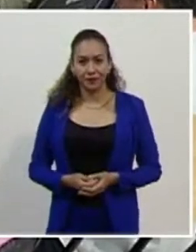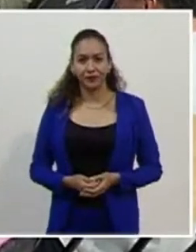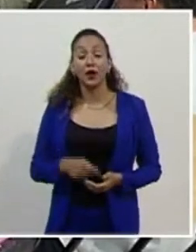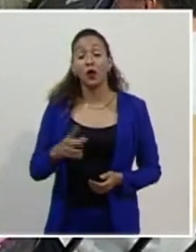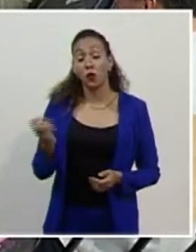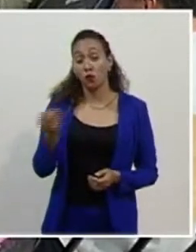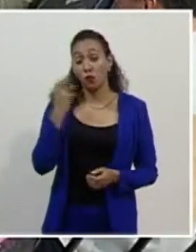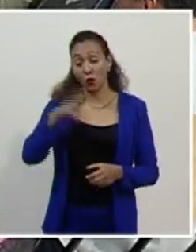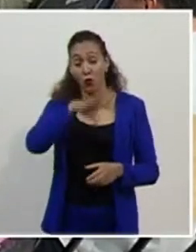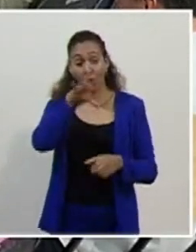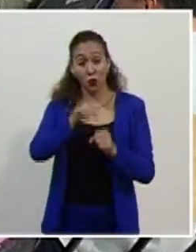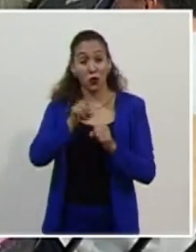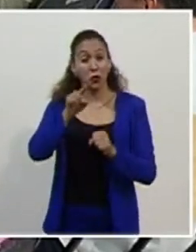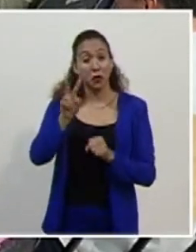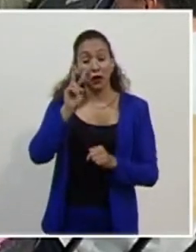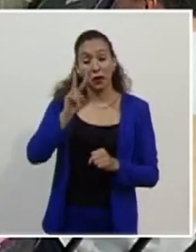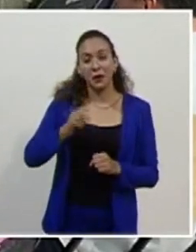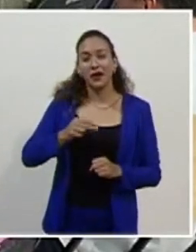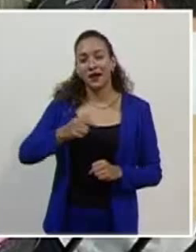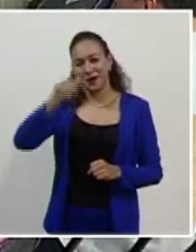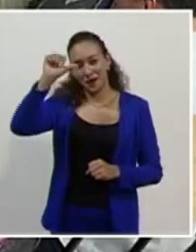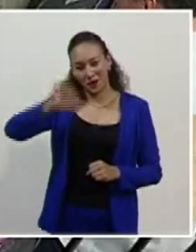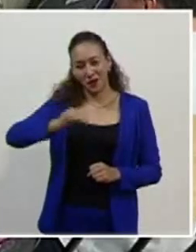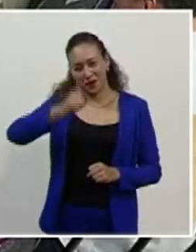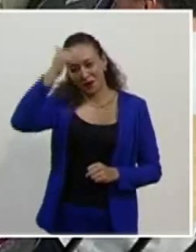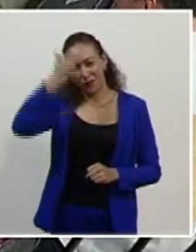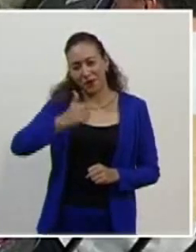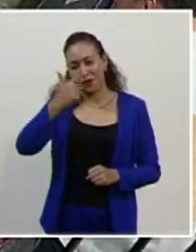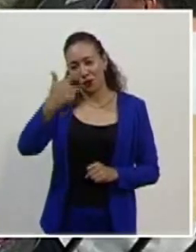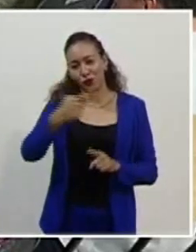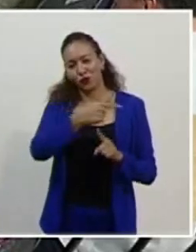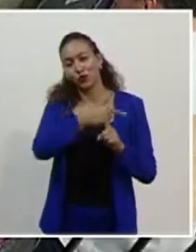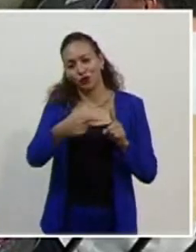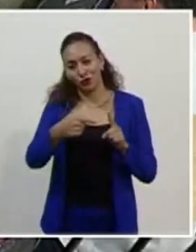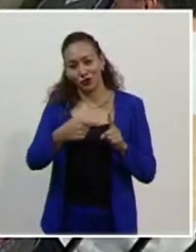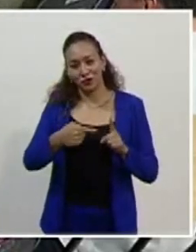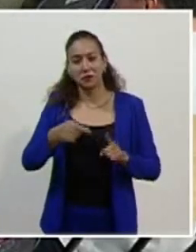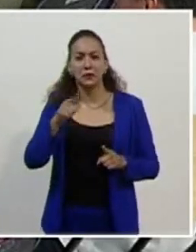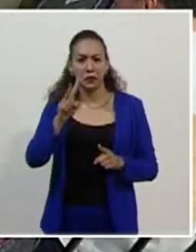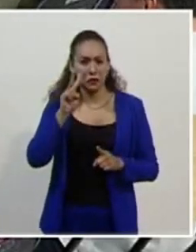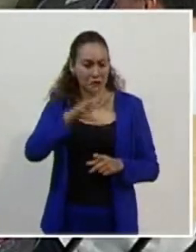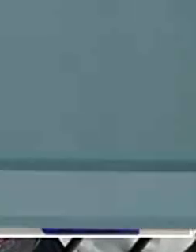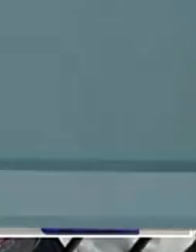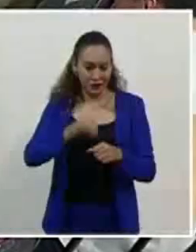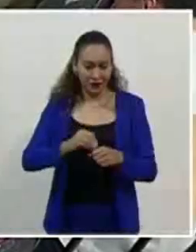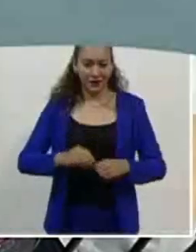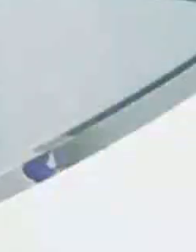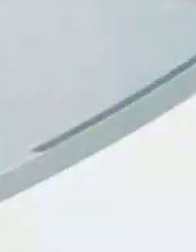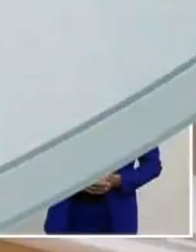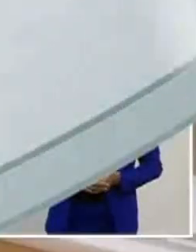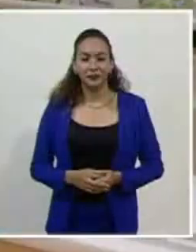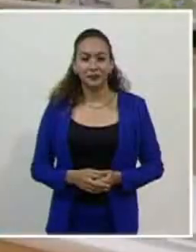foro se la tendremos en el noticiario nocturno hoy a las 8:30 de la noche.